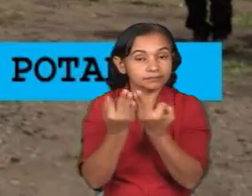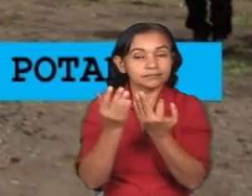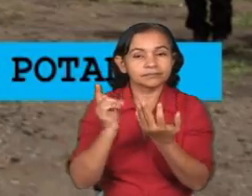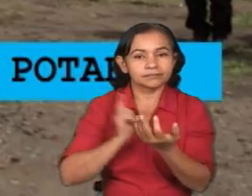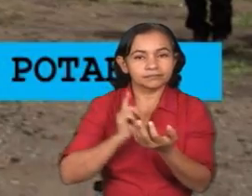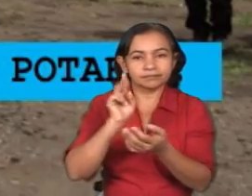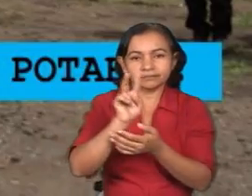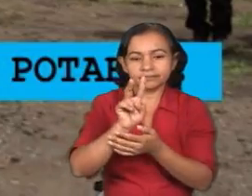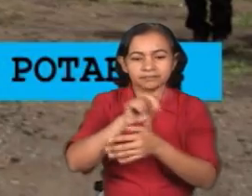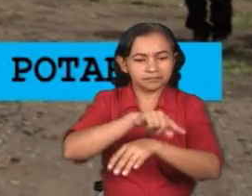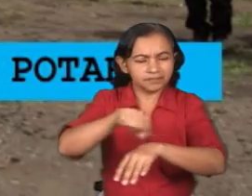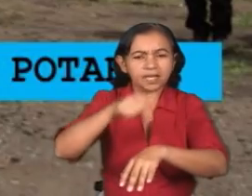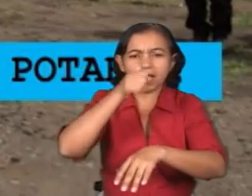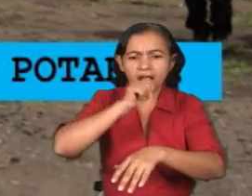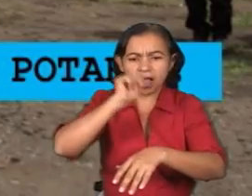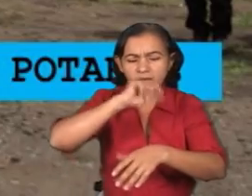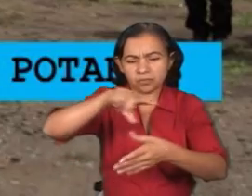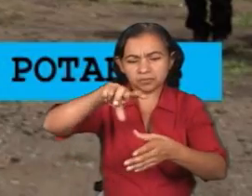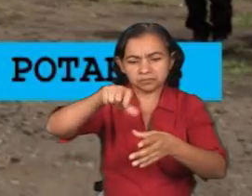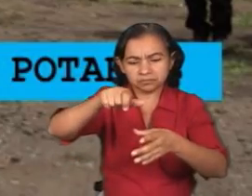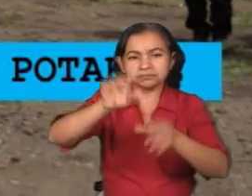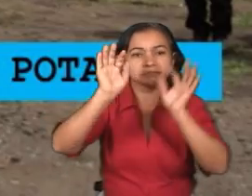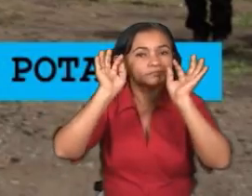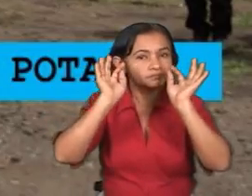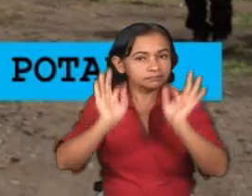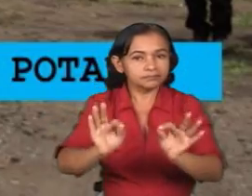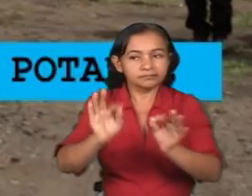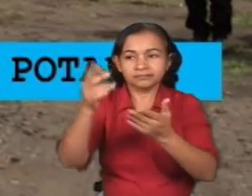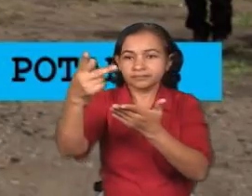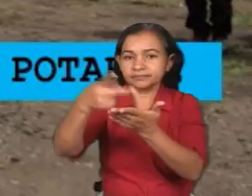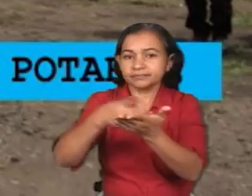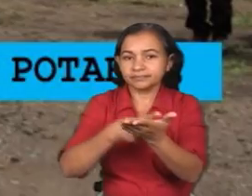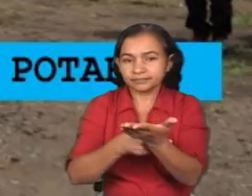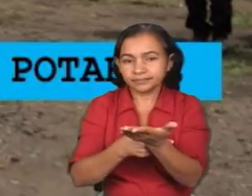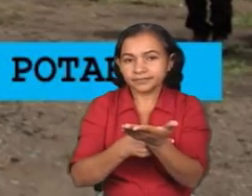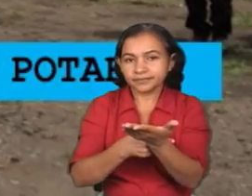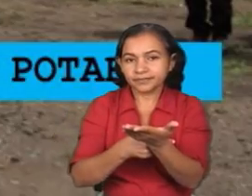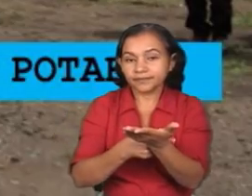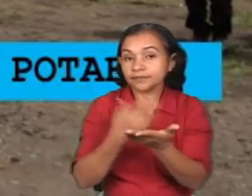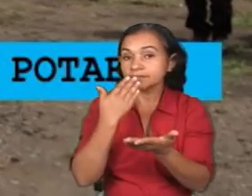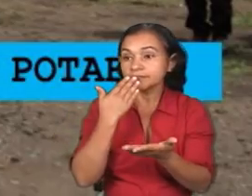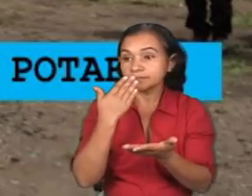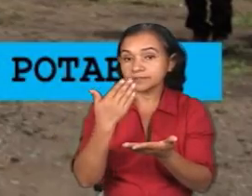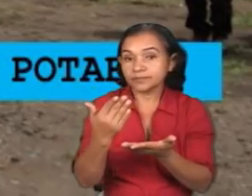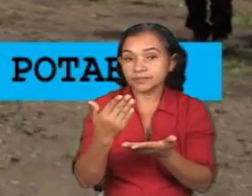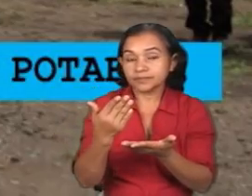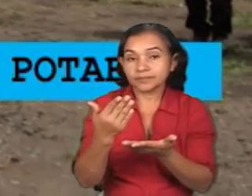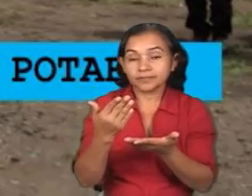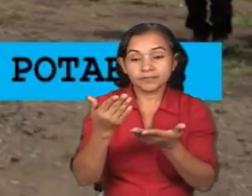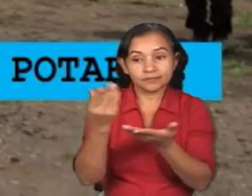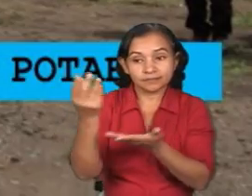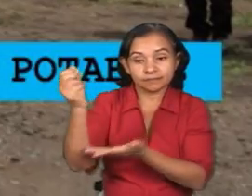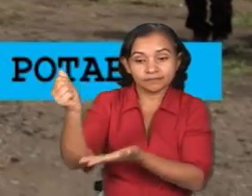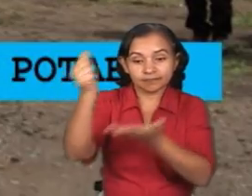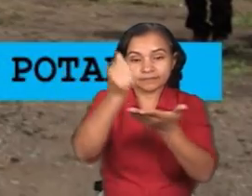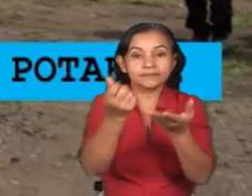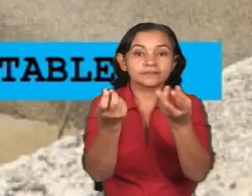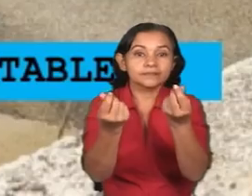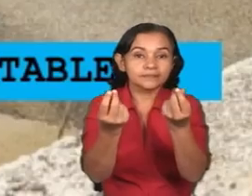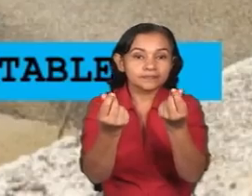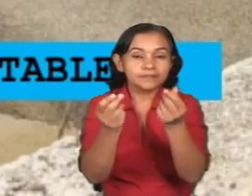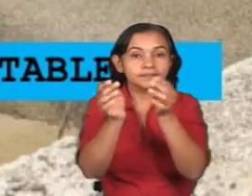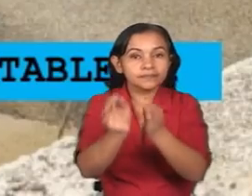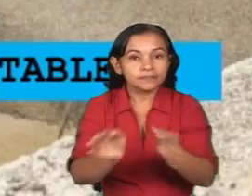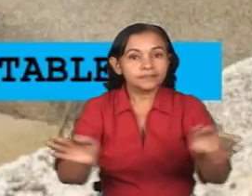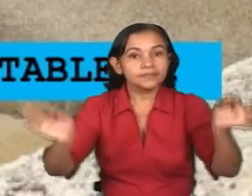con 24 horas de agua por día. Proyecto también de una muy buena cantidad de plata invertida, ¿verdad? Pero lo